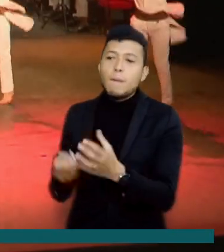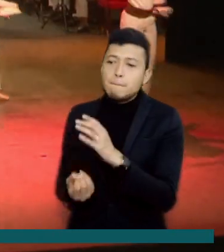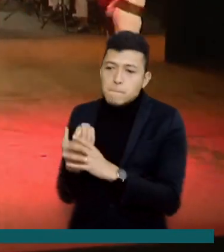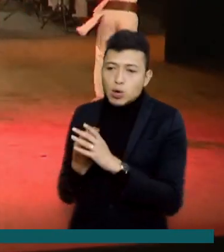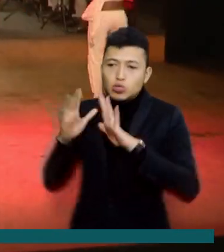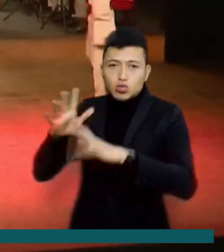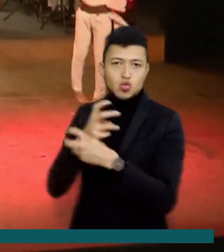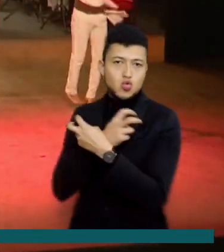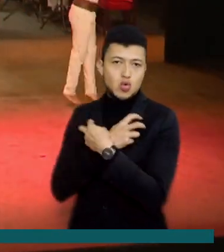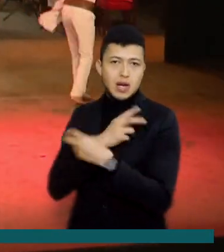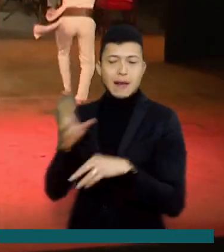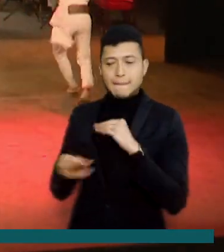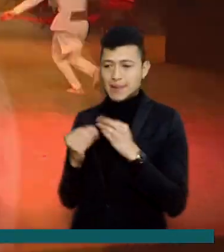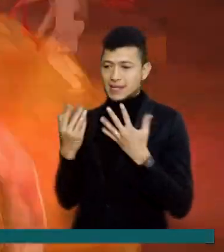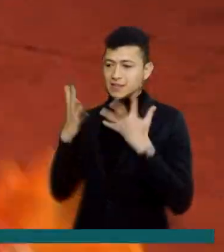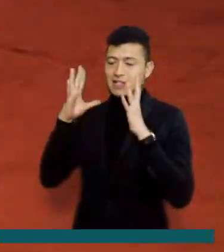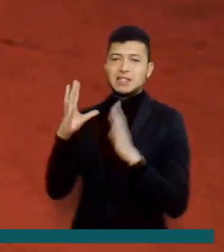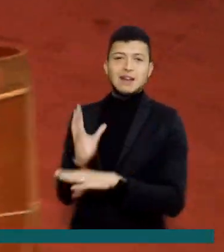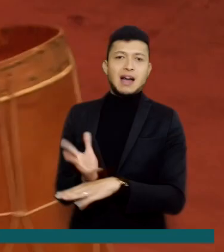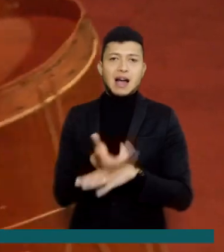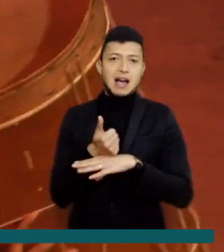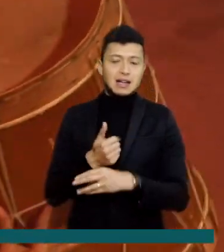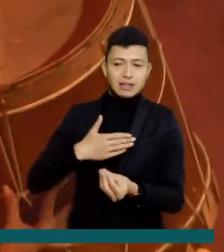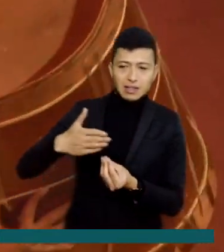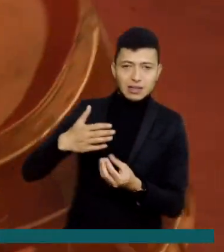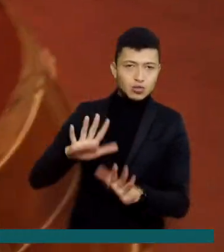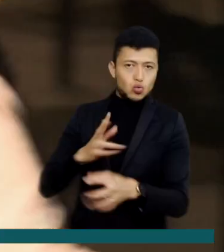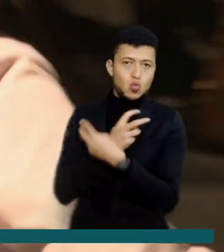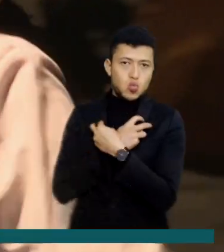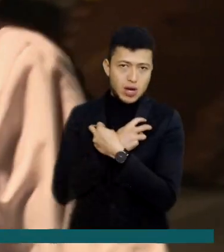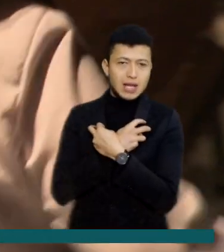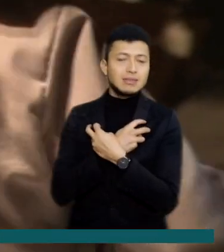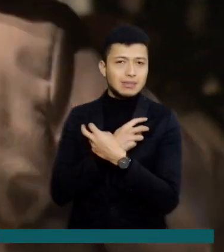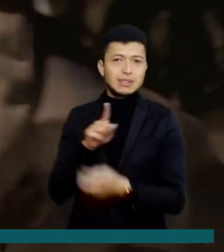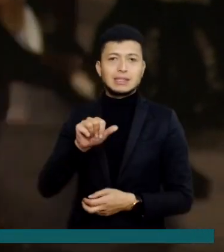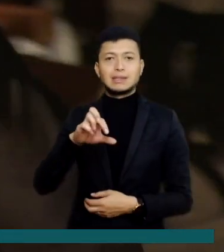típicos huilenses y el Festival de Artes Huilense, Viva el San Pedro.